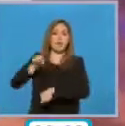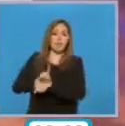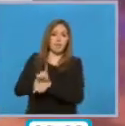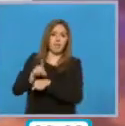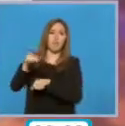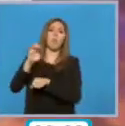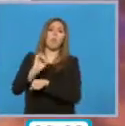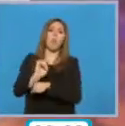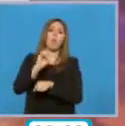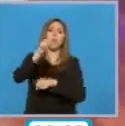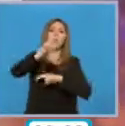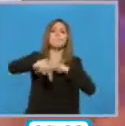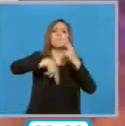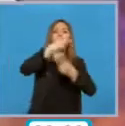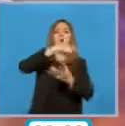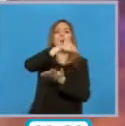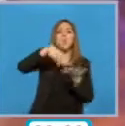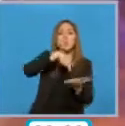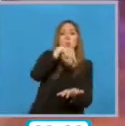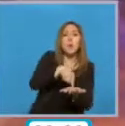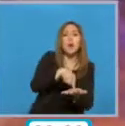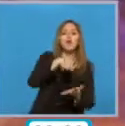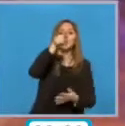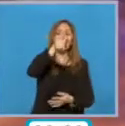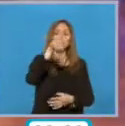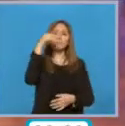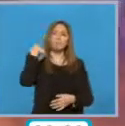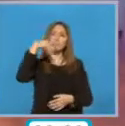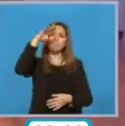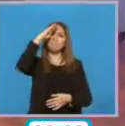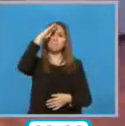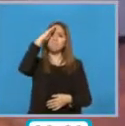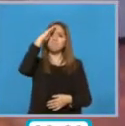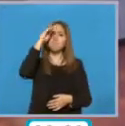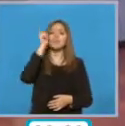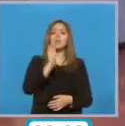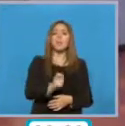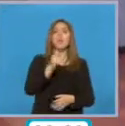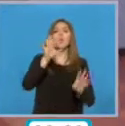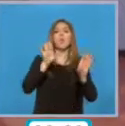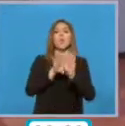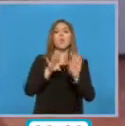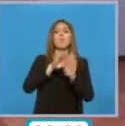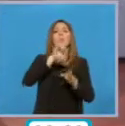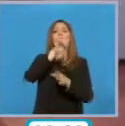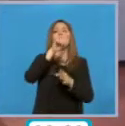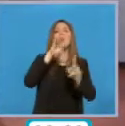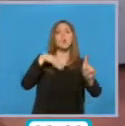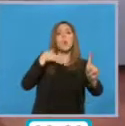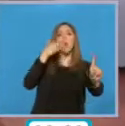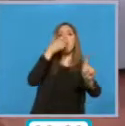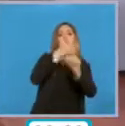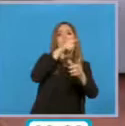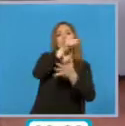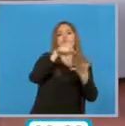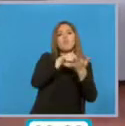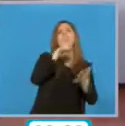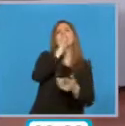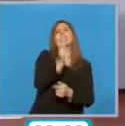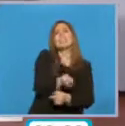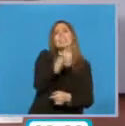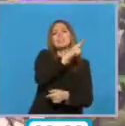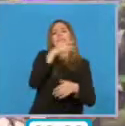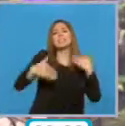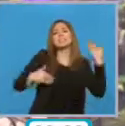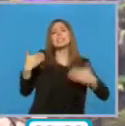la ocasión, va a ser importante el ponerte a pensar en el objetivo de la ocasión. Es decir, ¿qué es lo que se va a celebrar? Que es justo lo